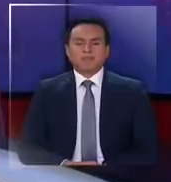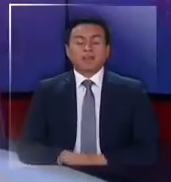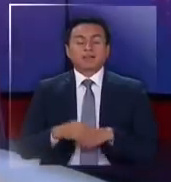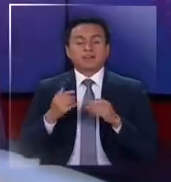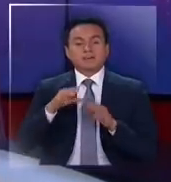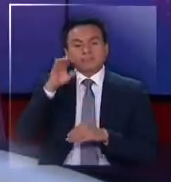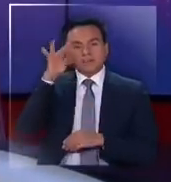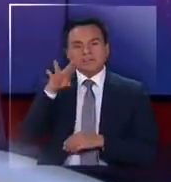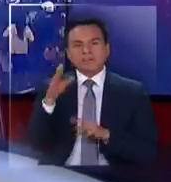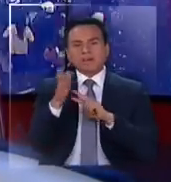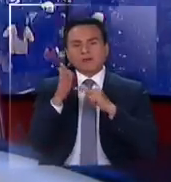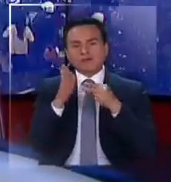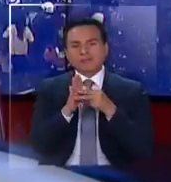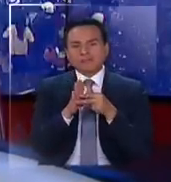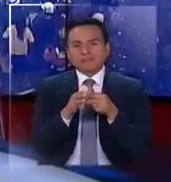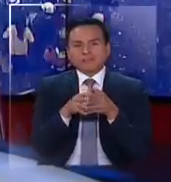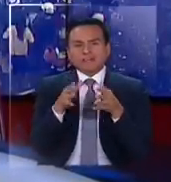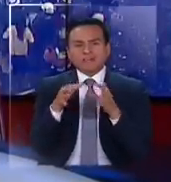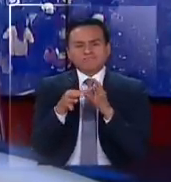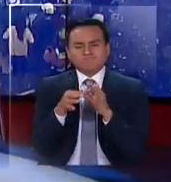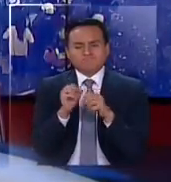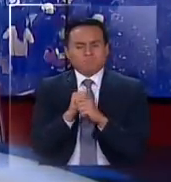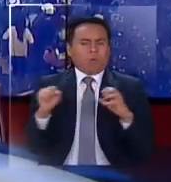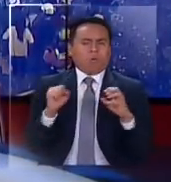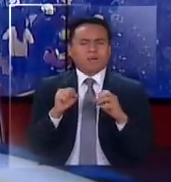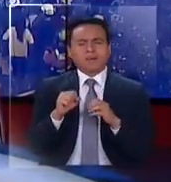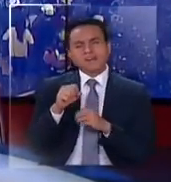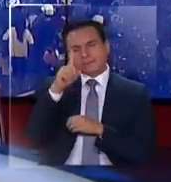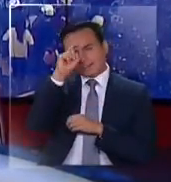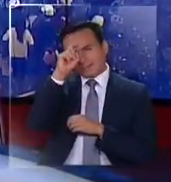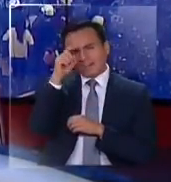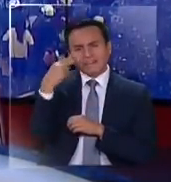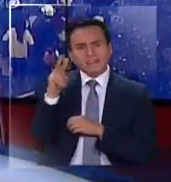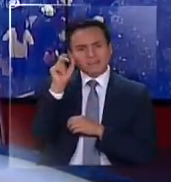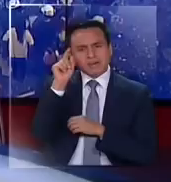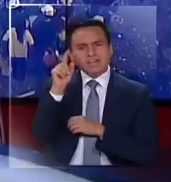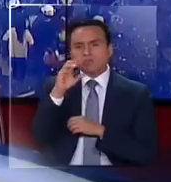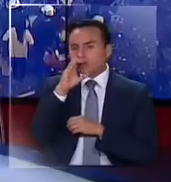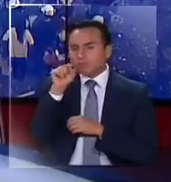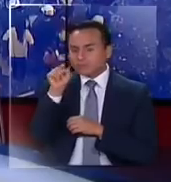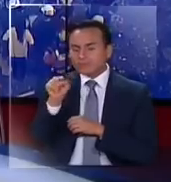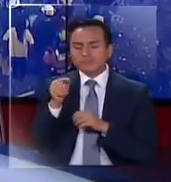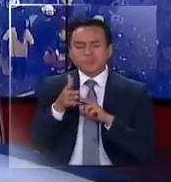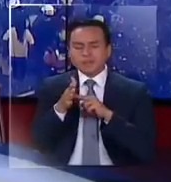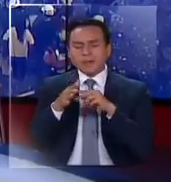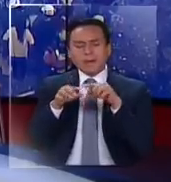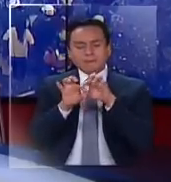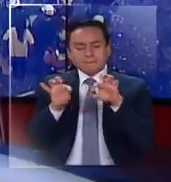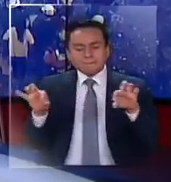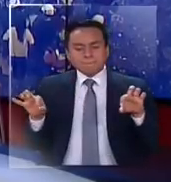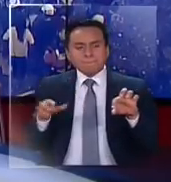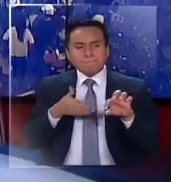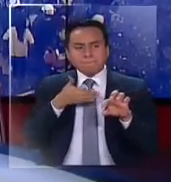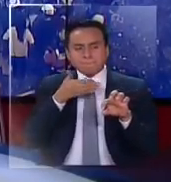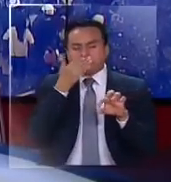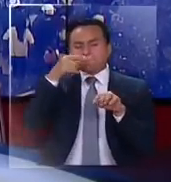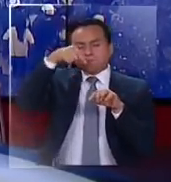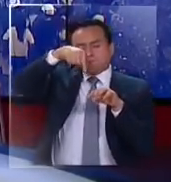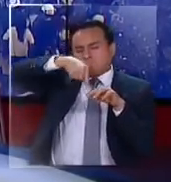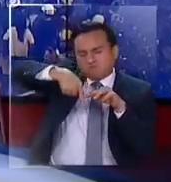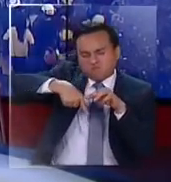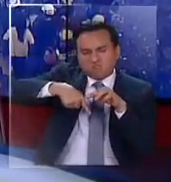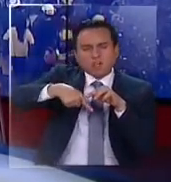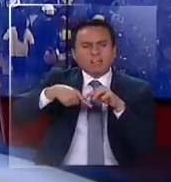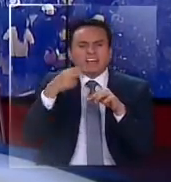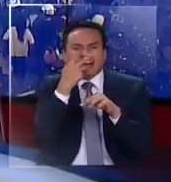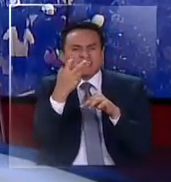Ya se sabe la causa. La gran explosión en el sanatorio alemán se produjo por una perforación accidental, en una